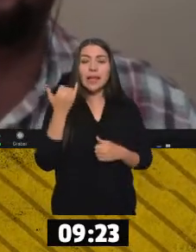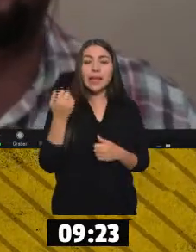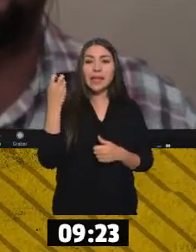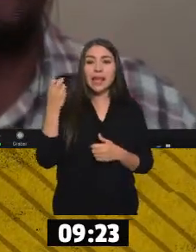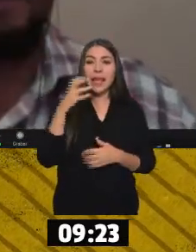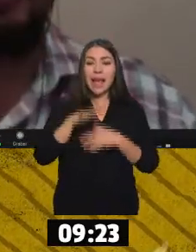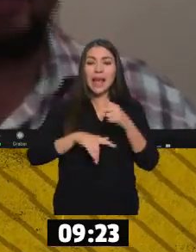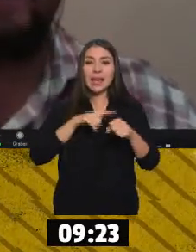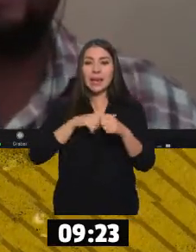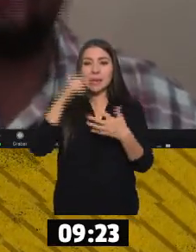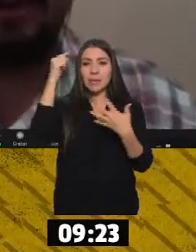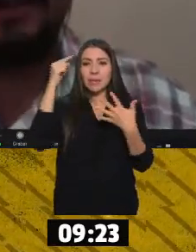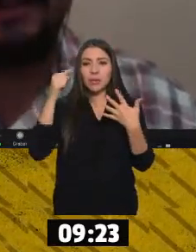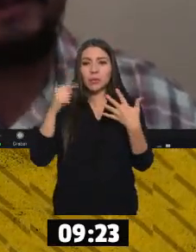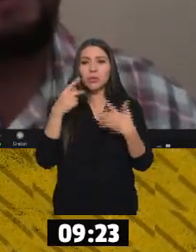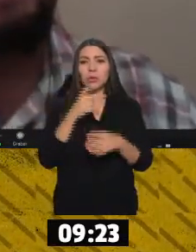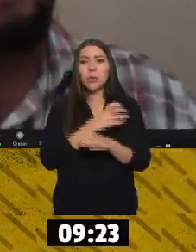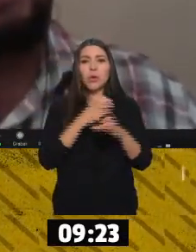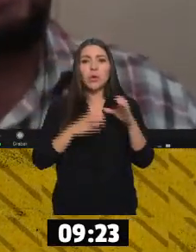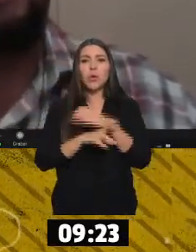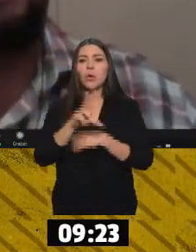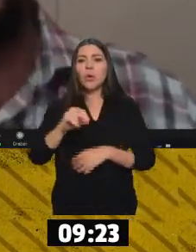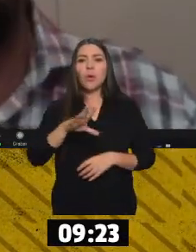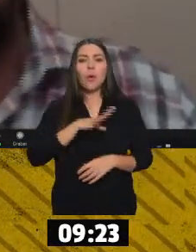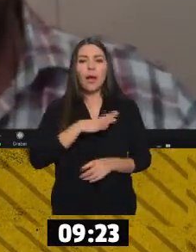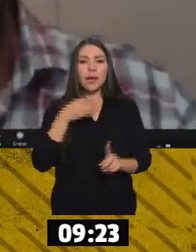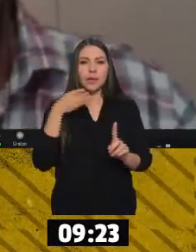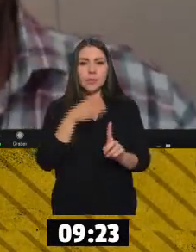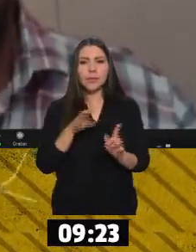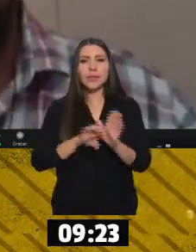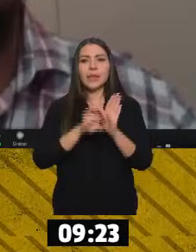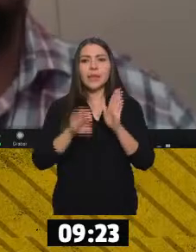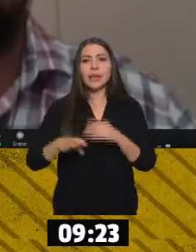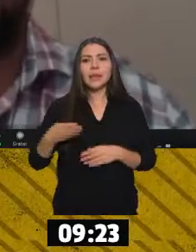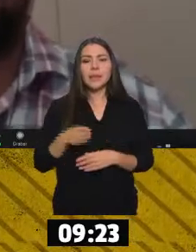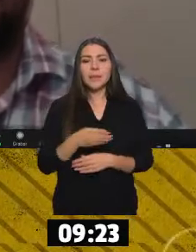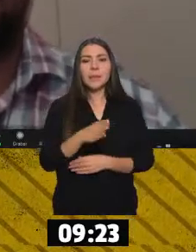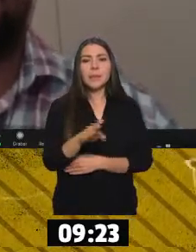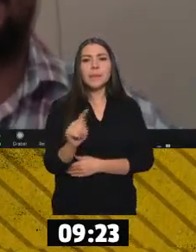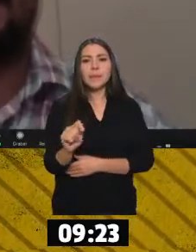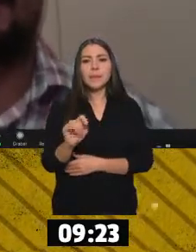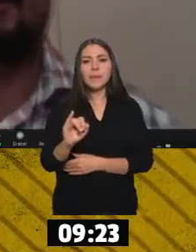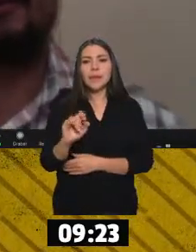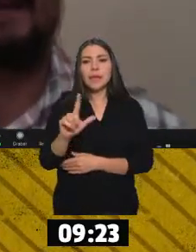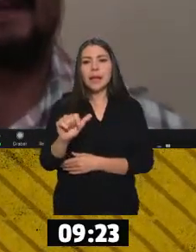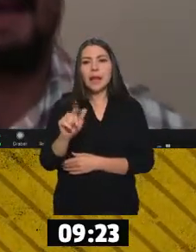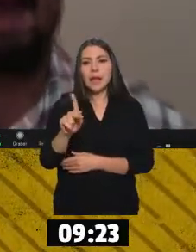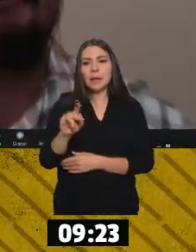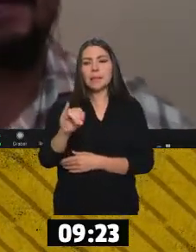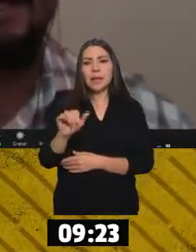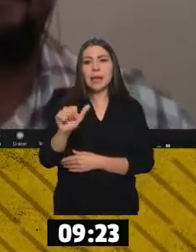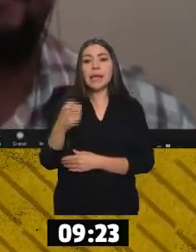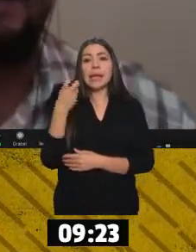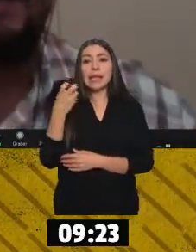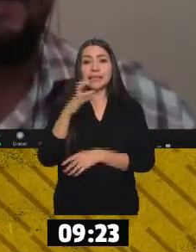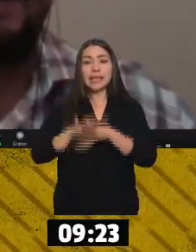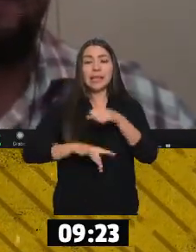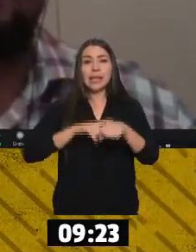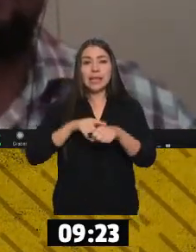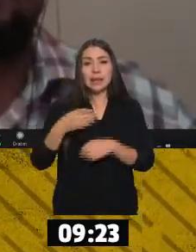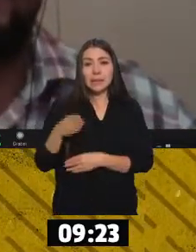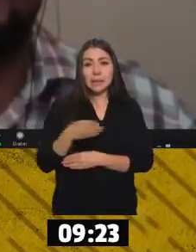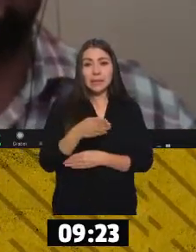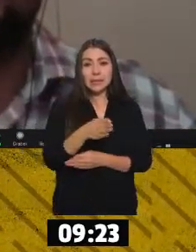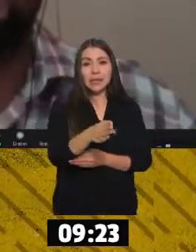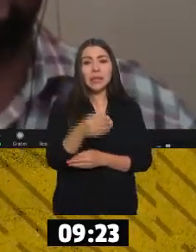lista de la cadena natural de las cosas. Y la tilapia es uno de estos predadores que llegó de África en